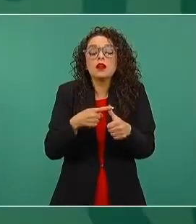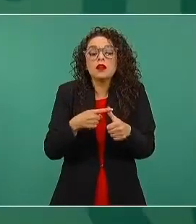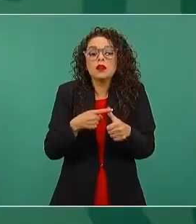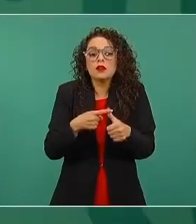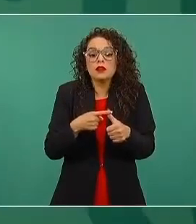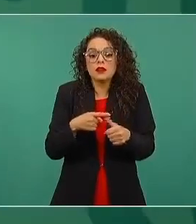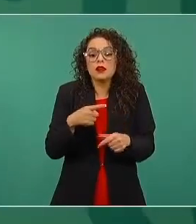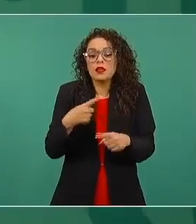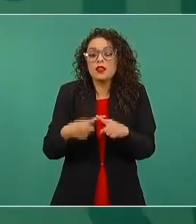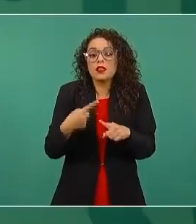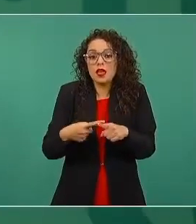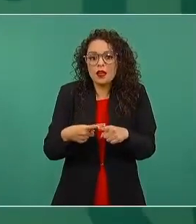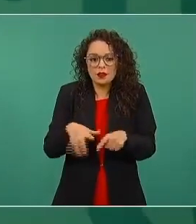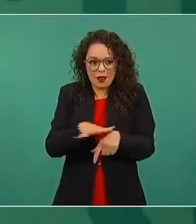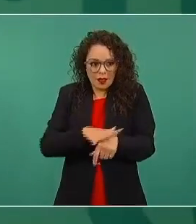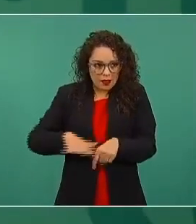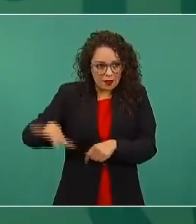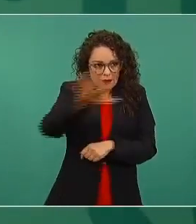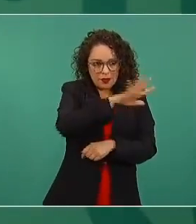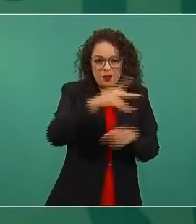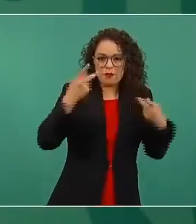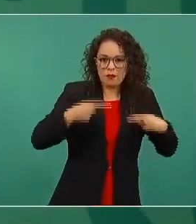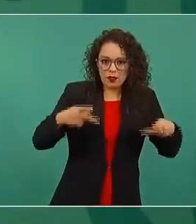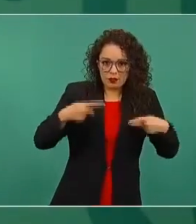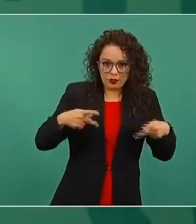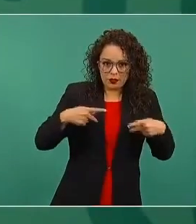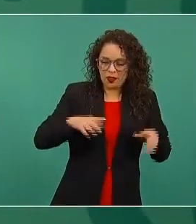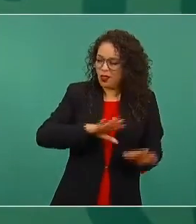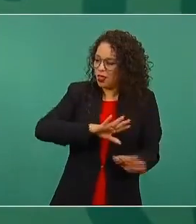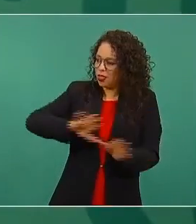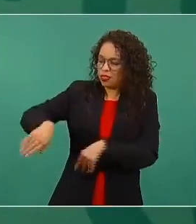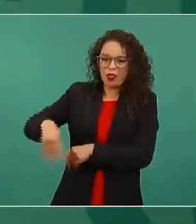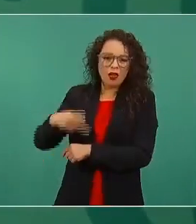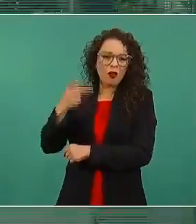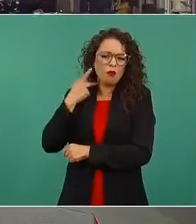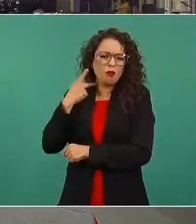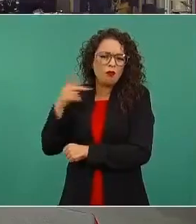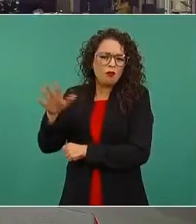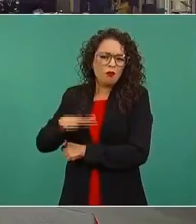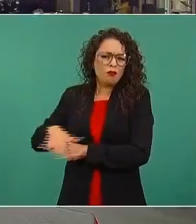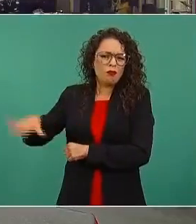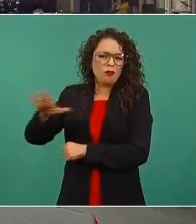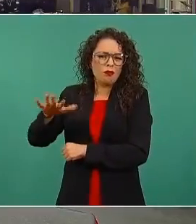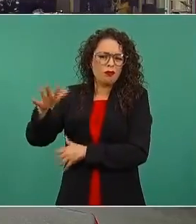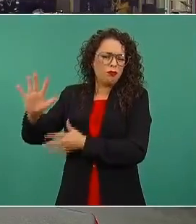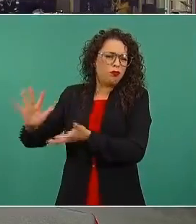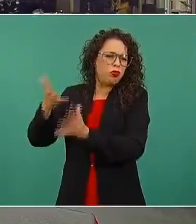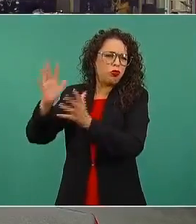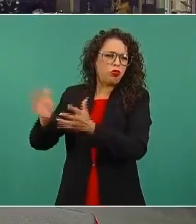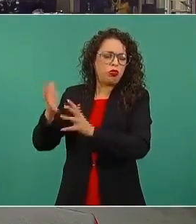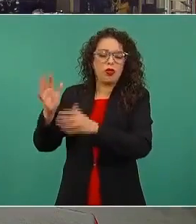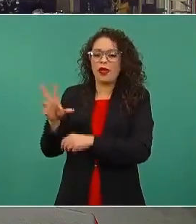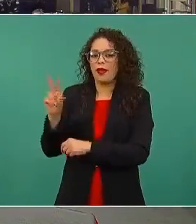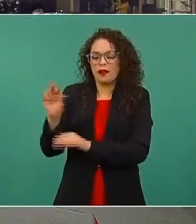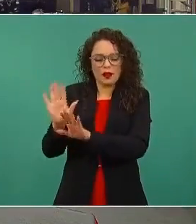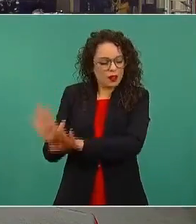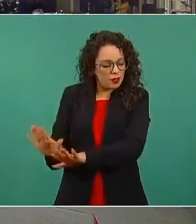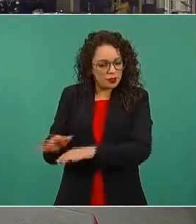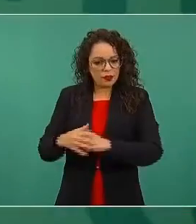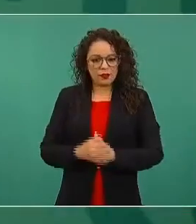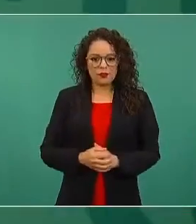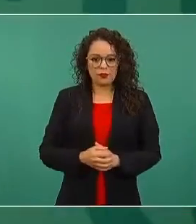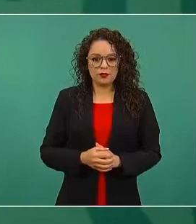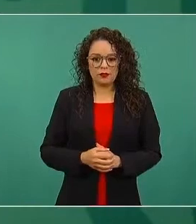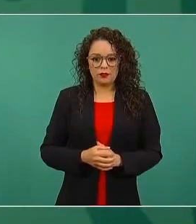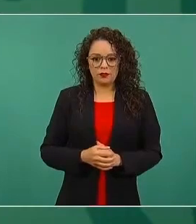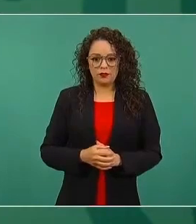la politiquería. Así es. O sea, son eso cosas distintas. Decir. Así es. Una cosa es el que se siente